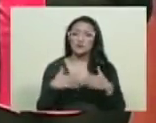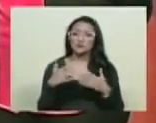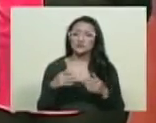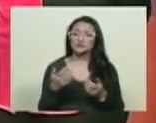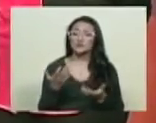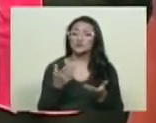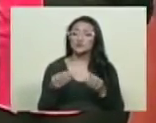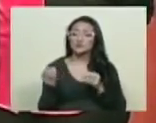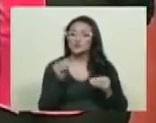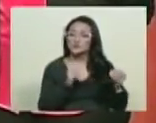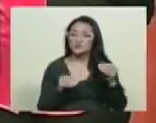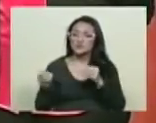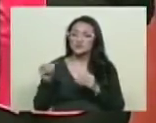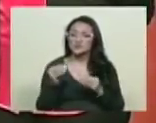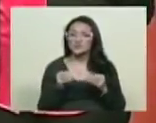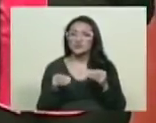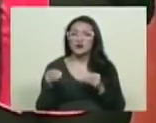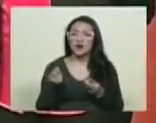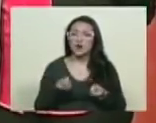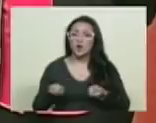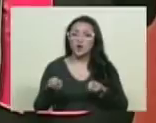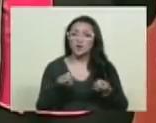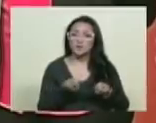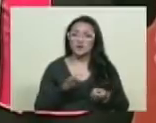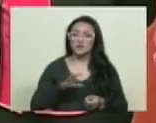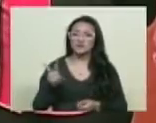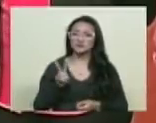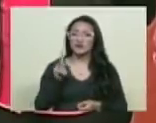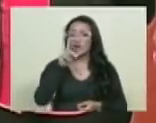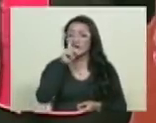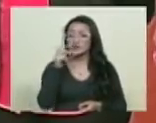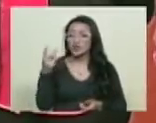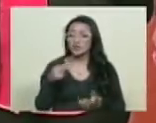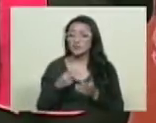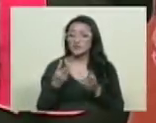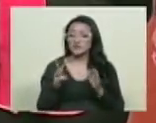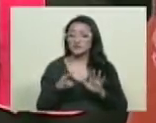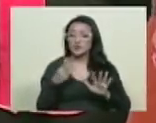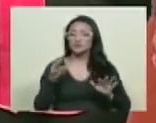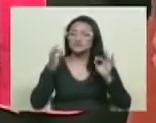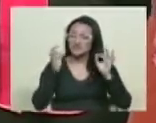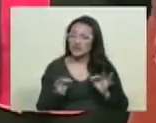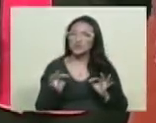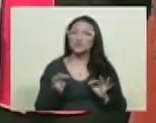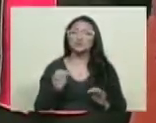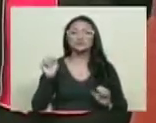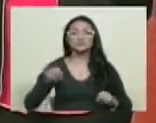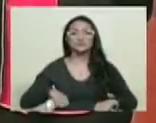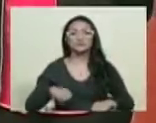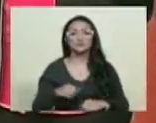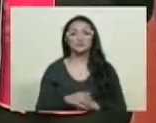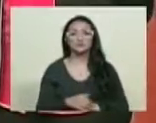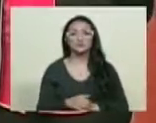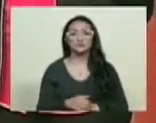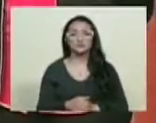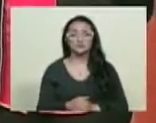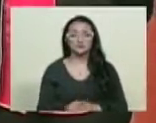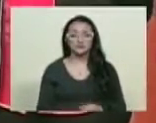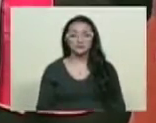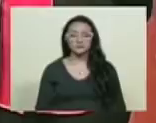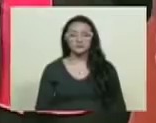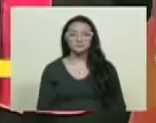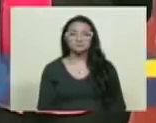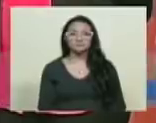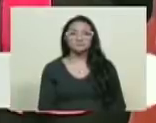recuperación y relanzamiento económico de venezuela en el año 2018 tengo la seguridad absoluta se va a ver